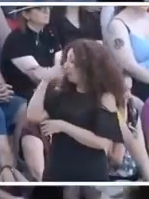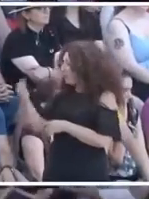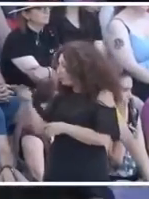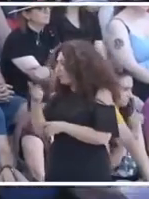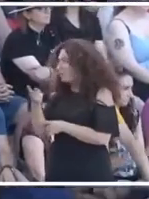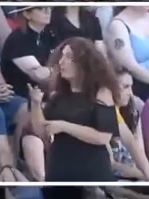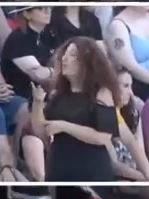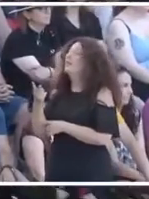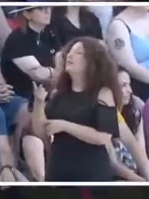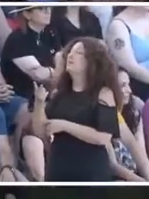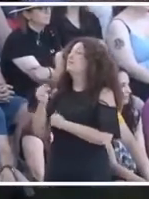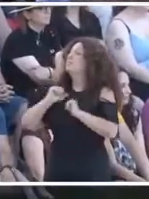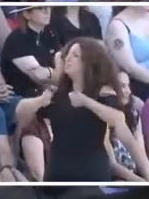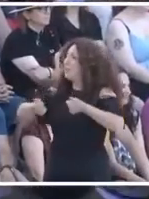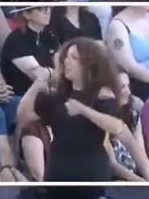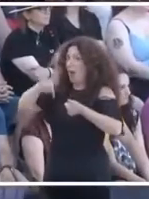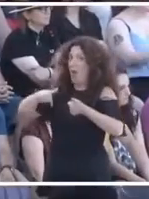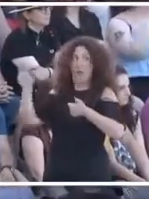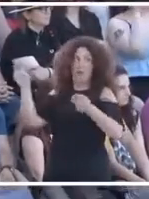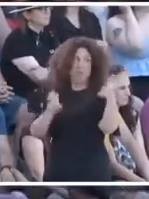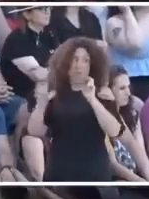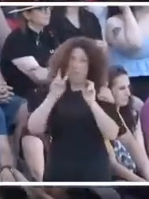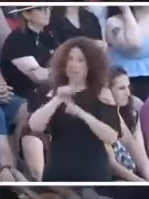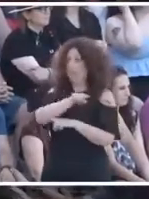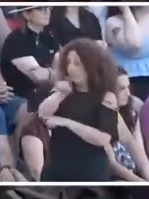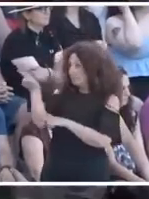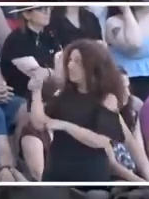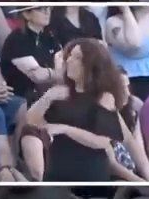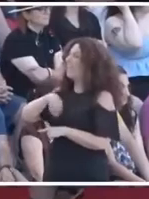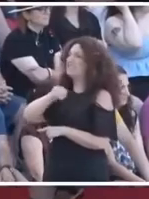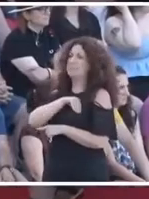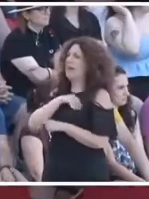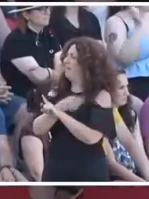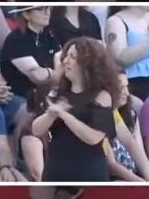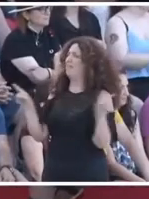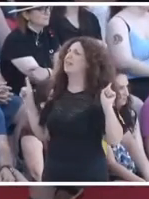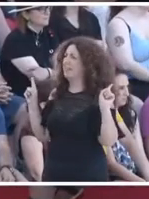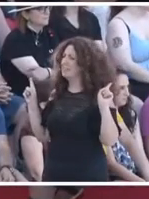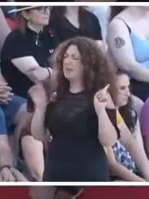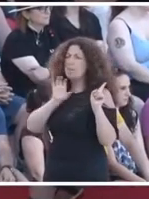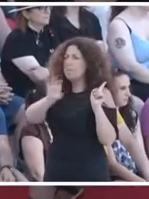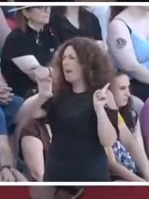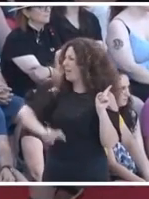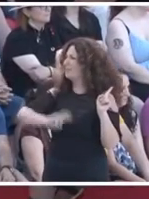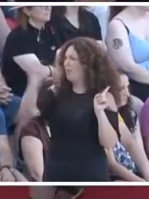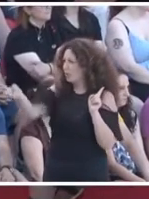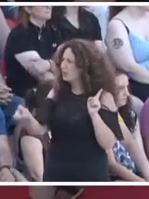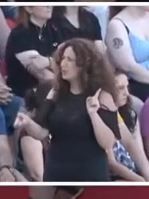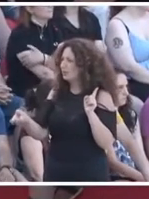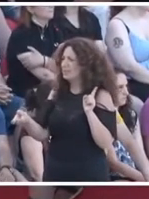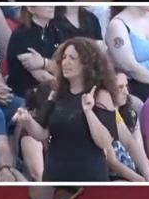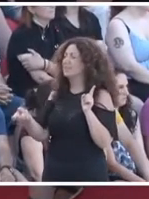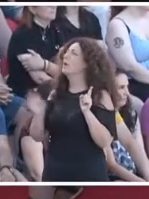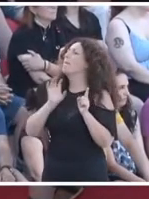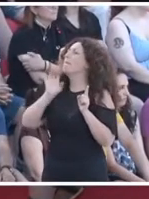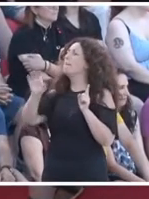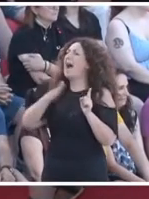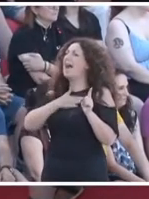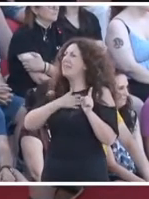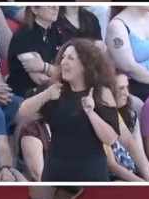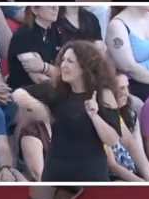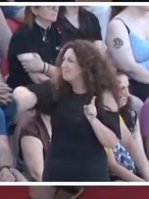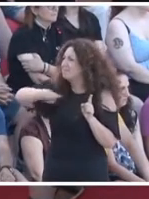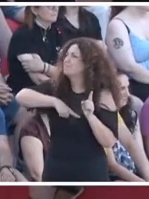ya lo estáis viendo hoy aquí, otra España, otro país, el país de todas las